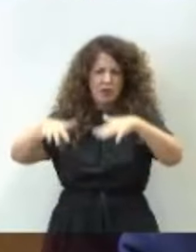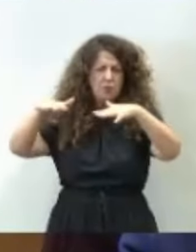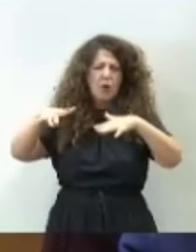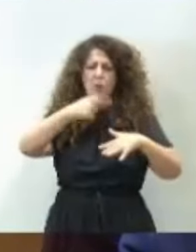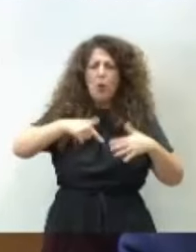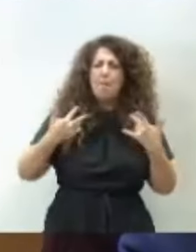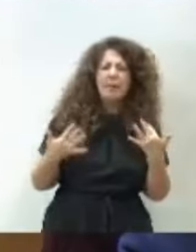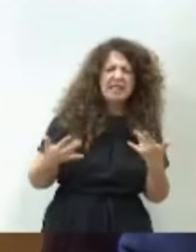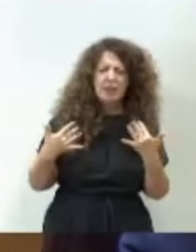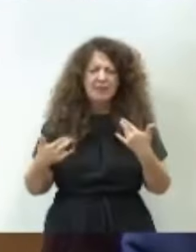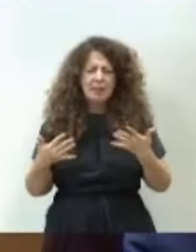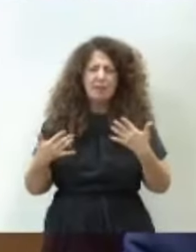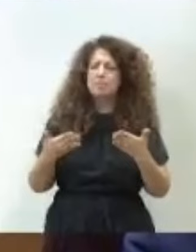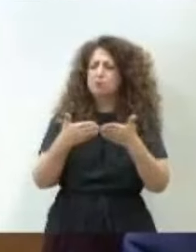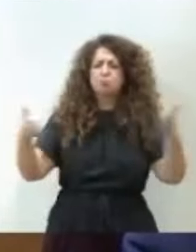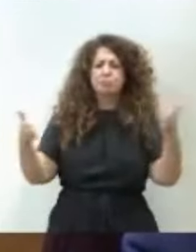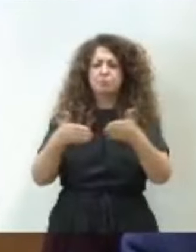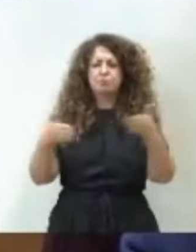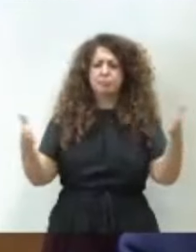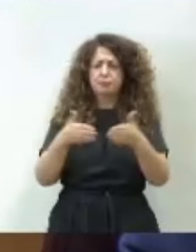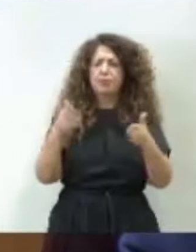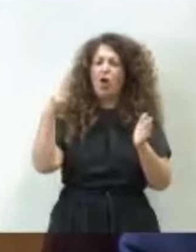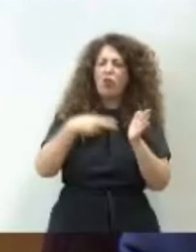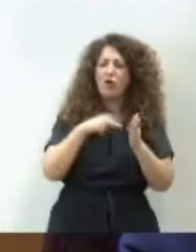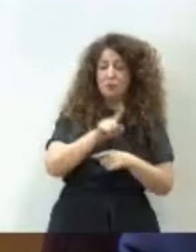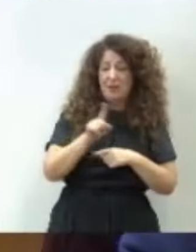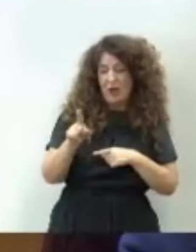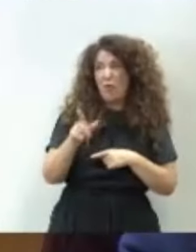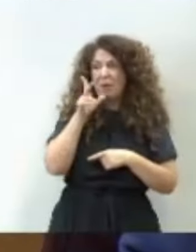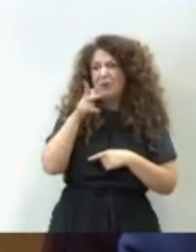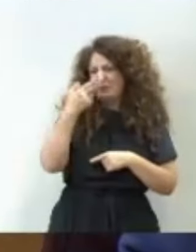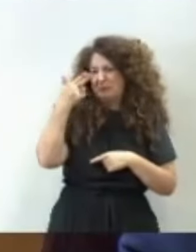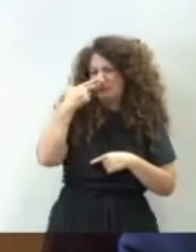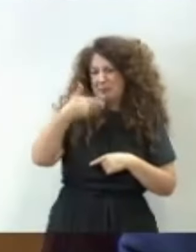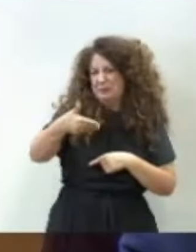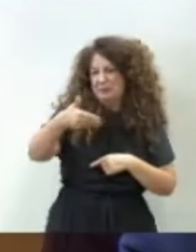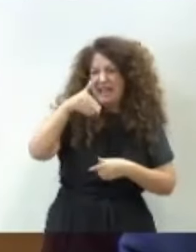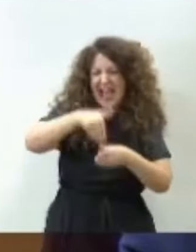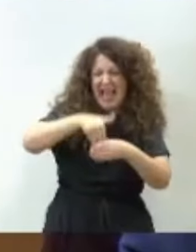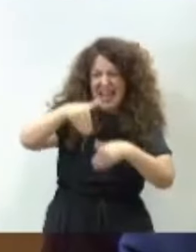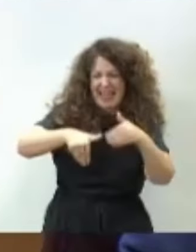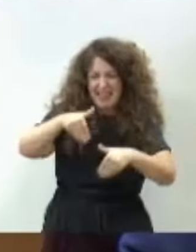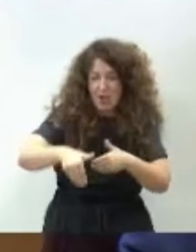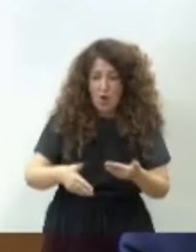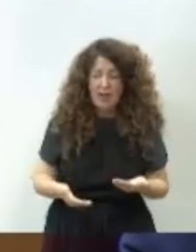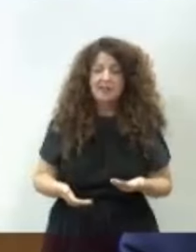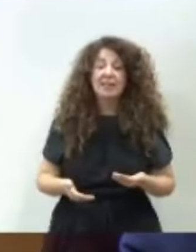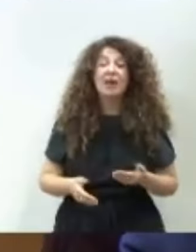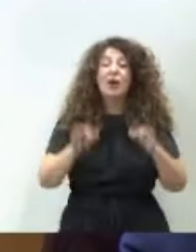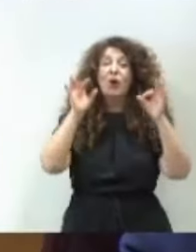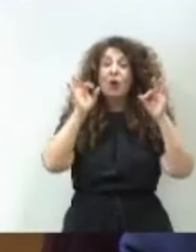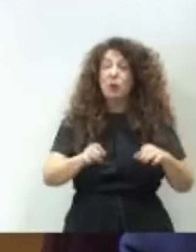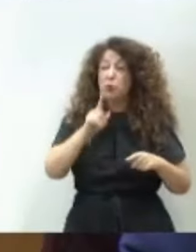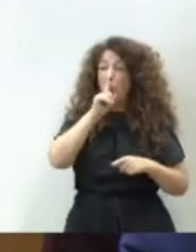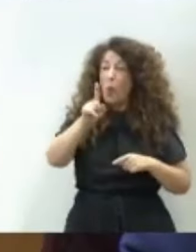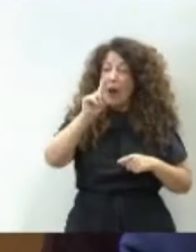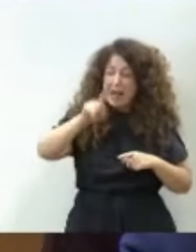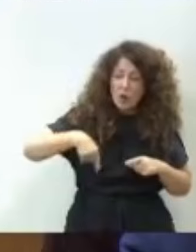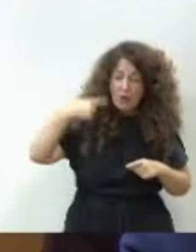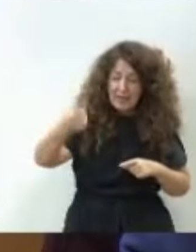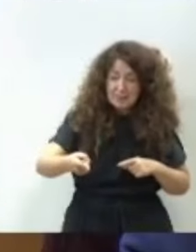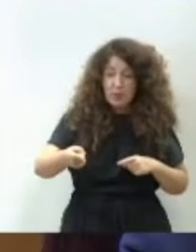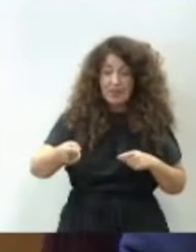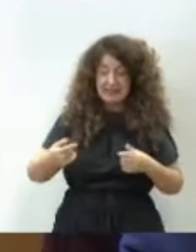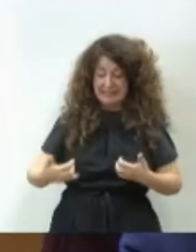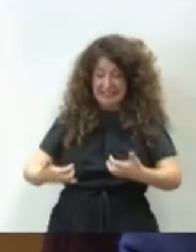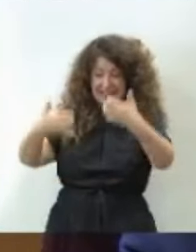del año 2011, quizás porque dos meses después había elecciones generales. Lo cierto y lo triste es que un año después, tan solo, la desaladora